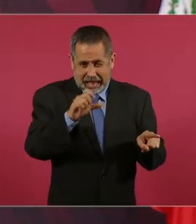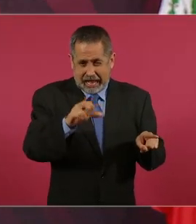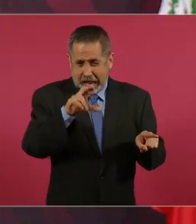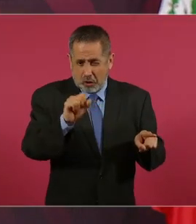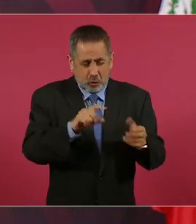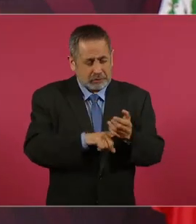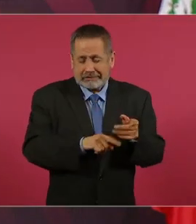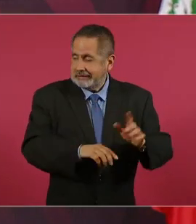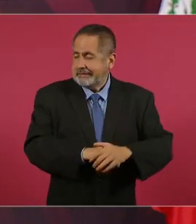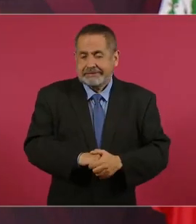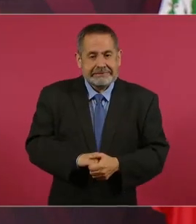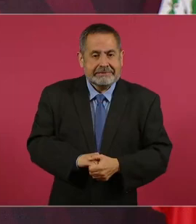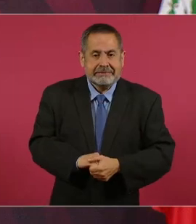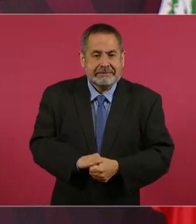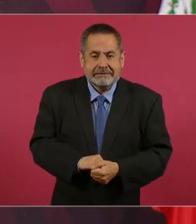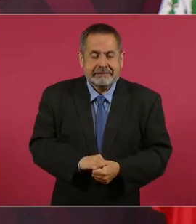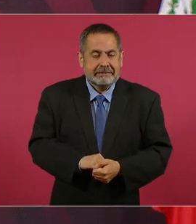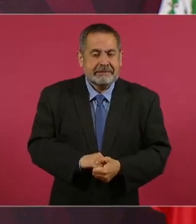es